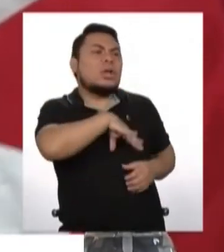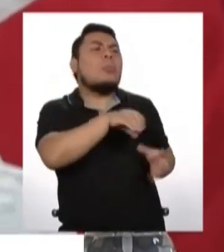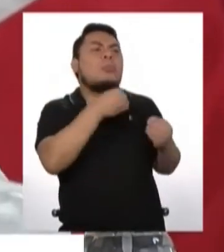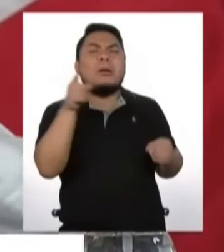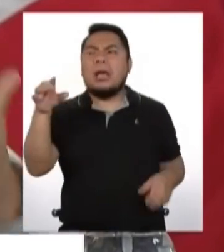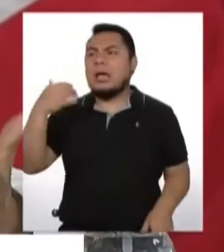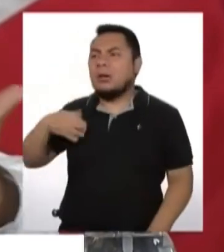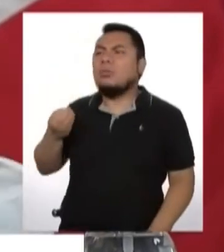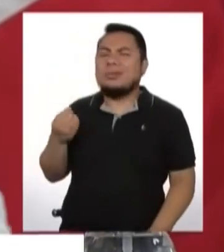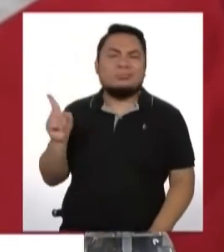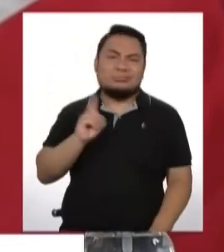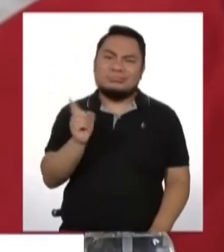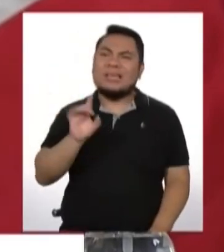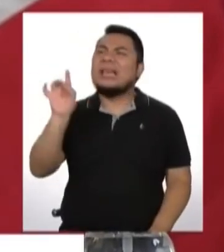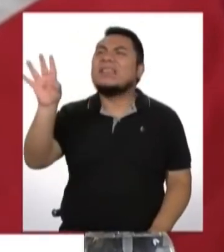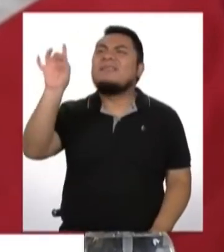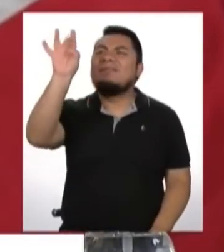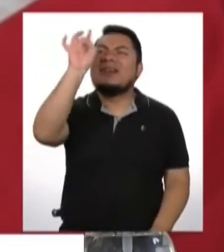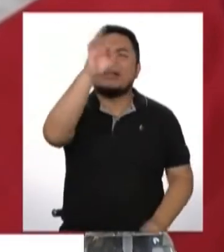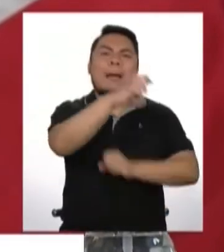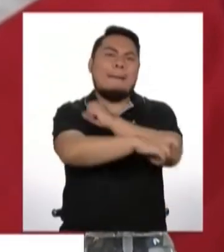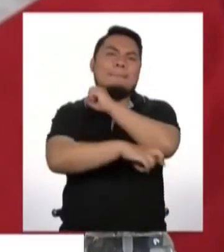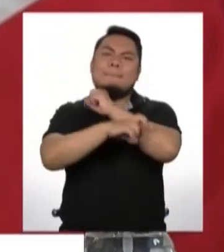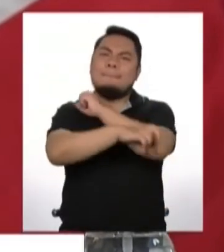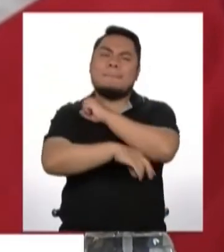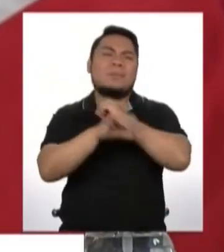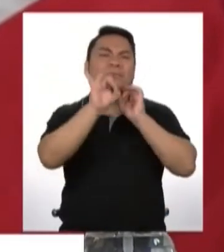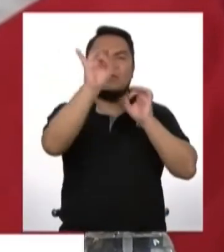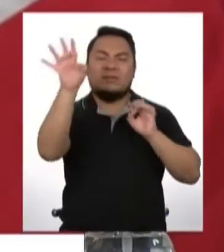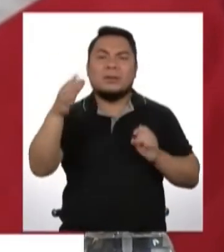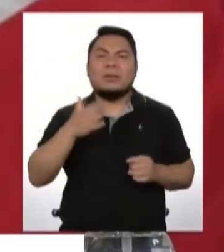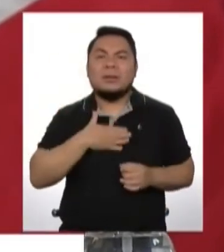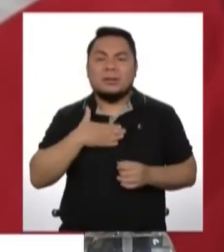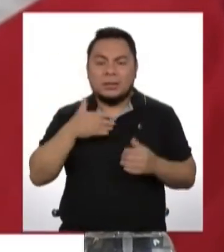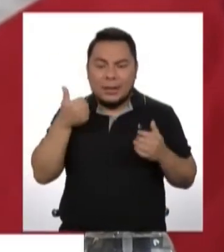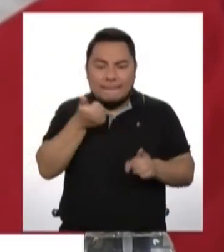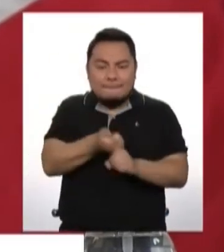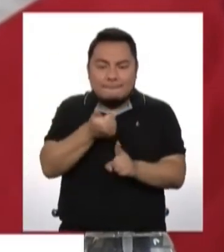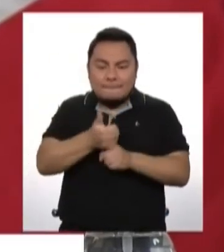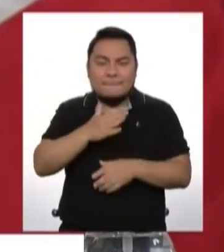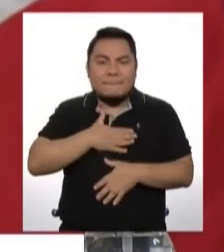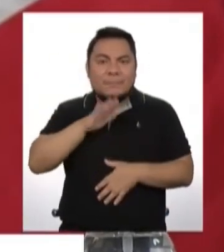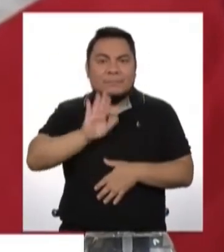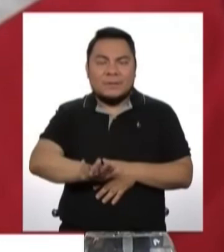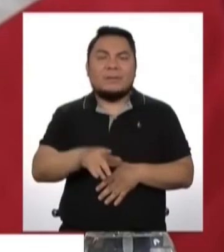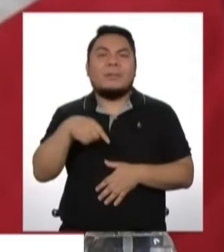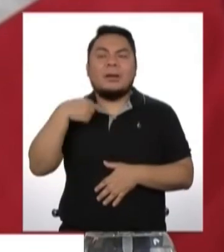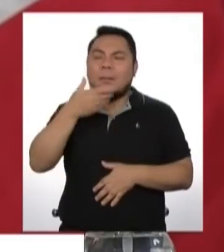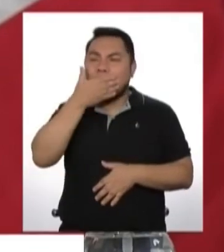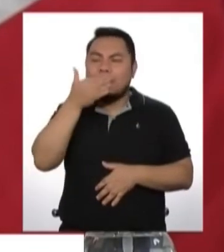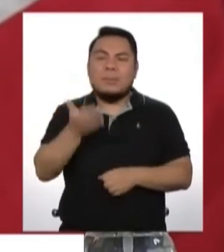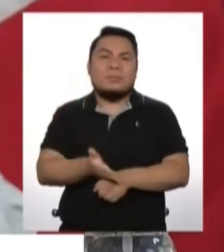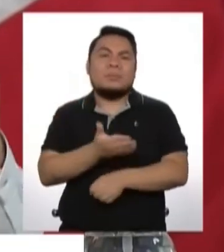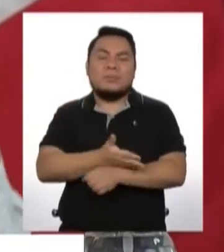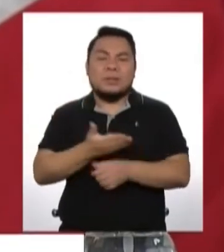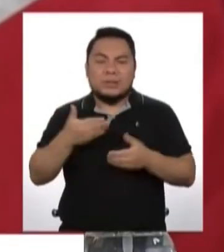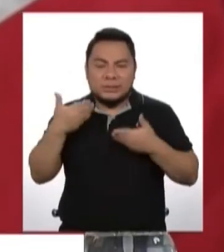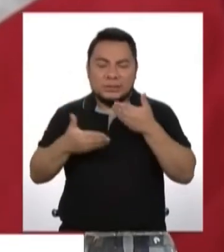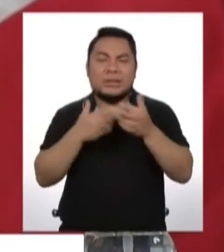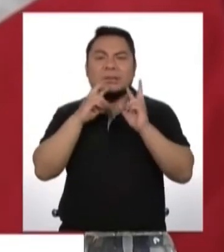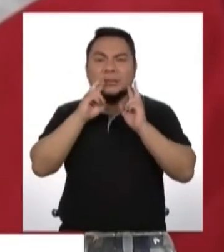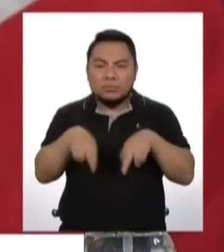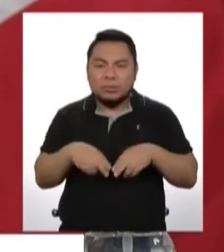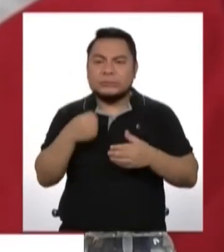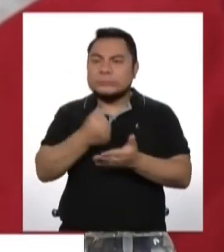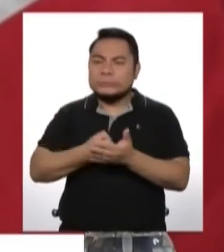tener 200 países para poder compararnos. Comparémonos con nosotros mismos. Mejoremos día a día nuestra